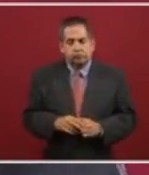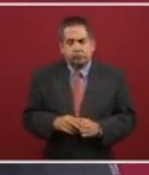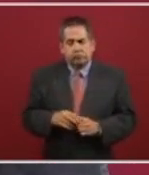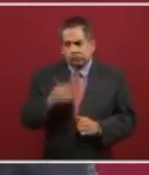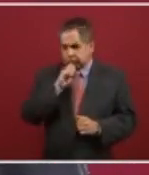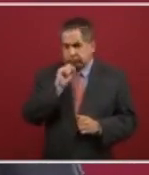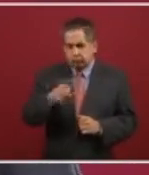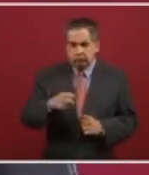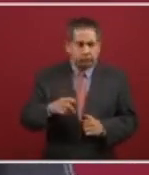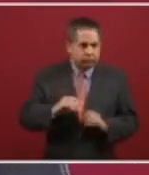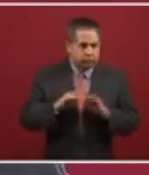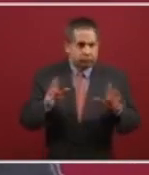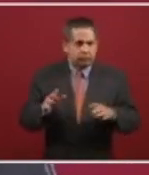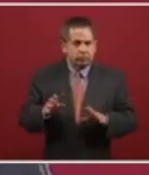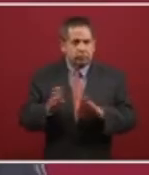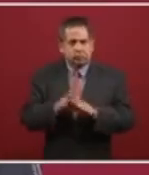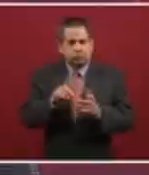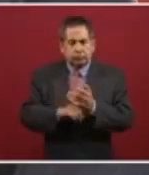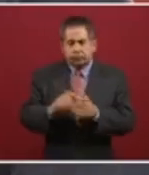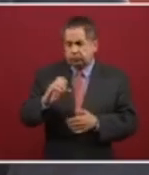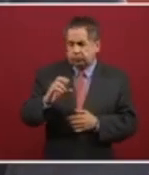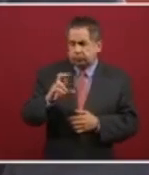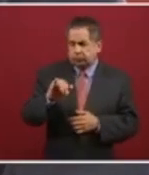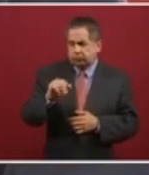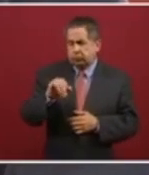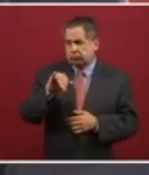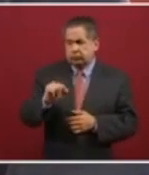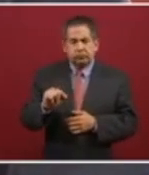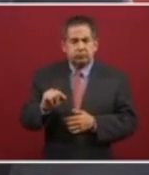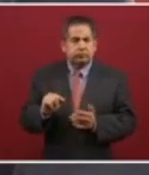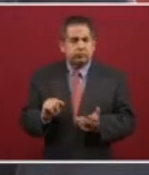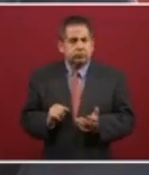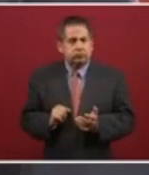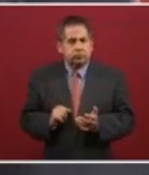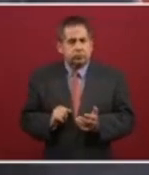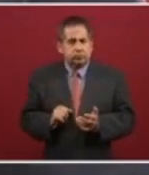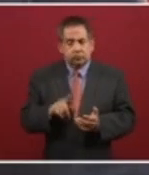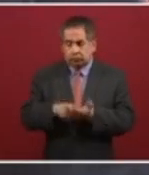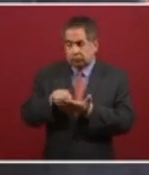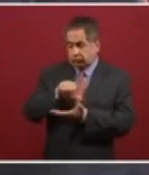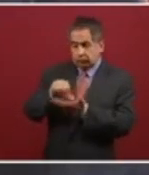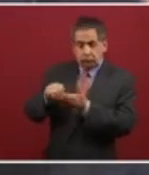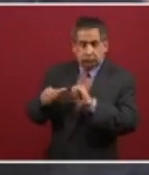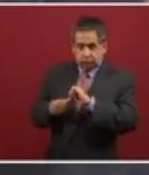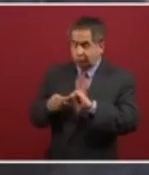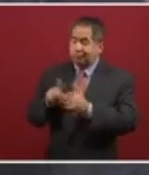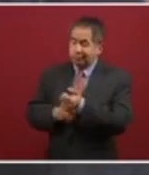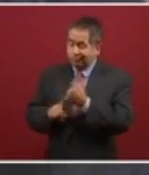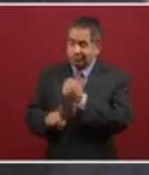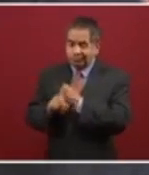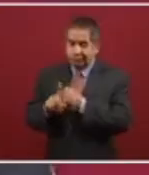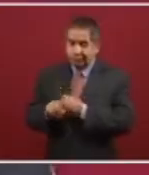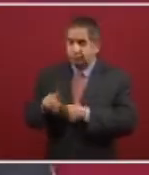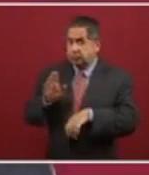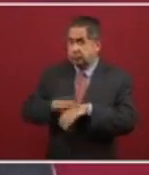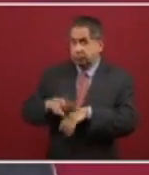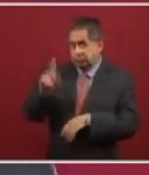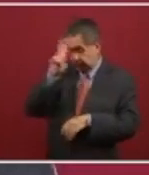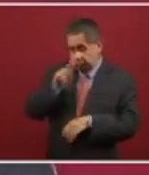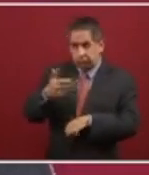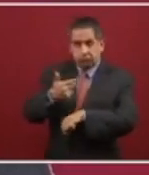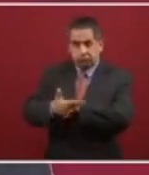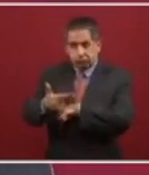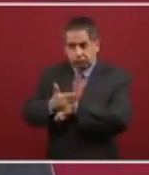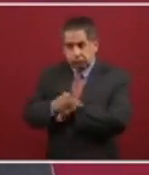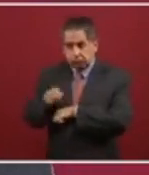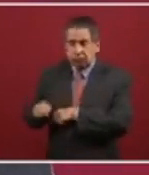Es indudable de que hay una crisis en Centroamérica, en particular en Honduras,